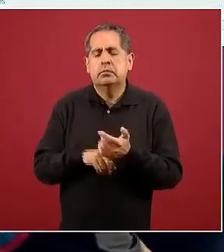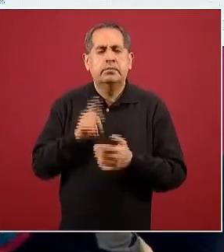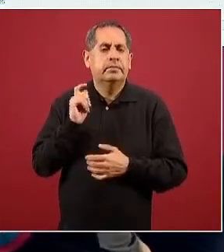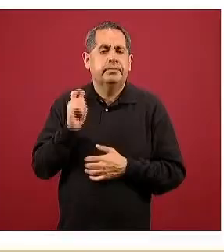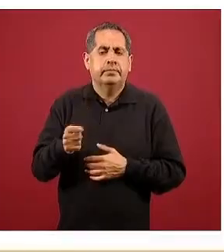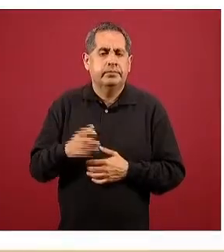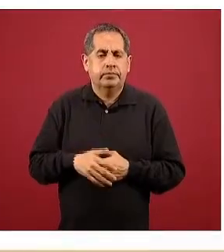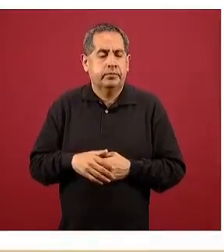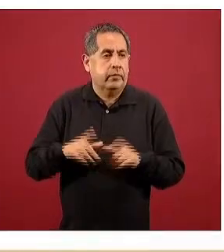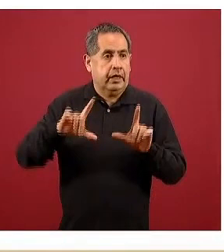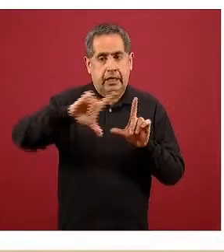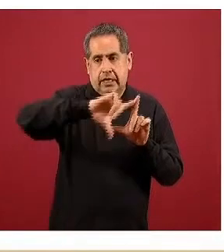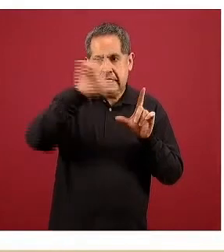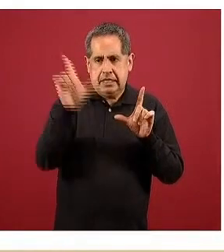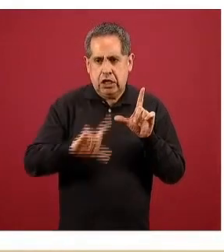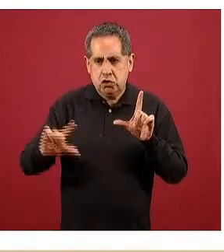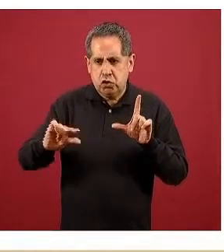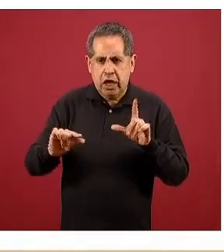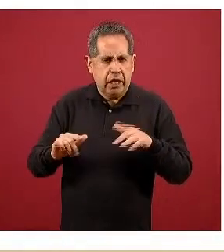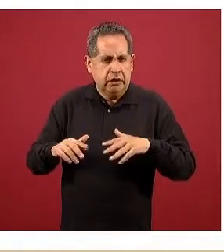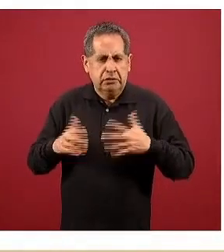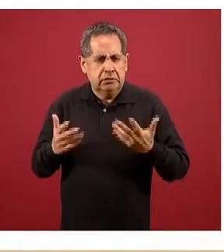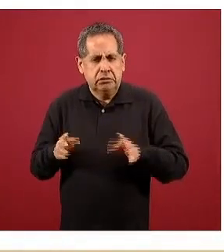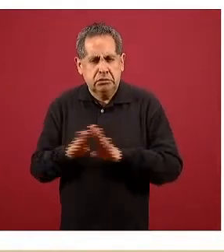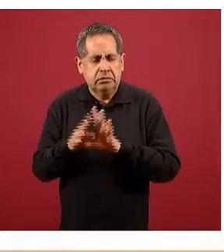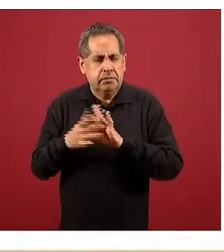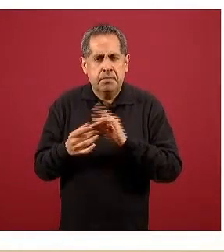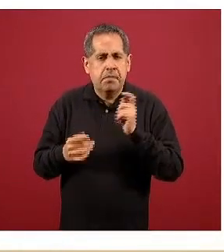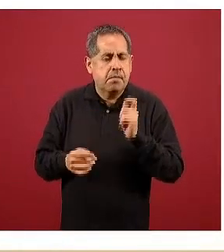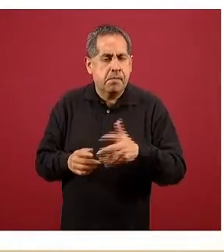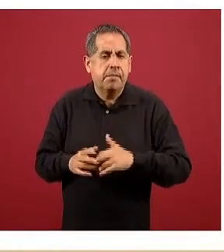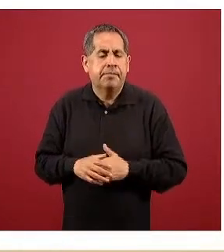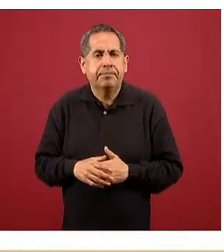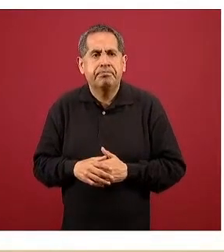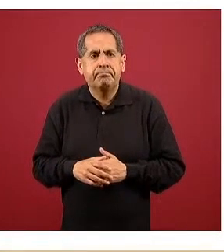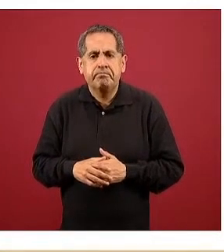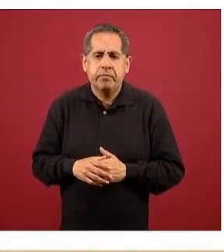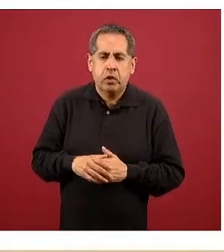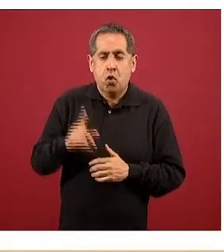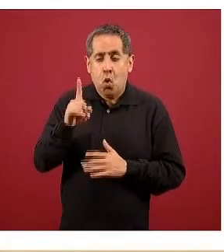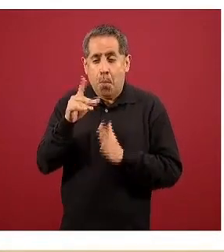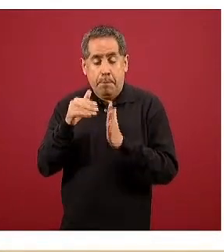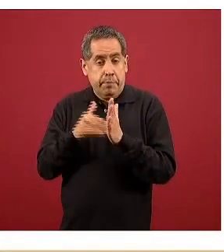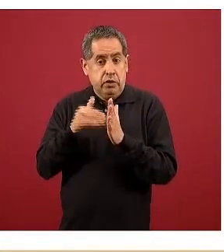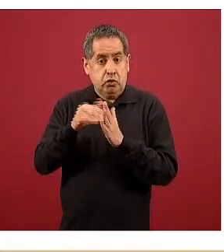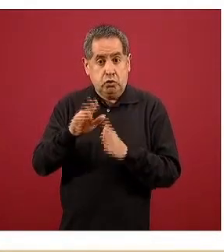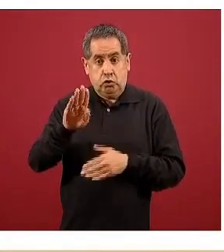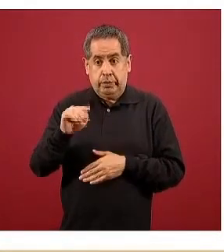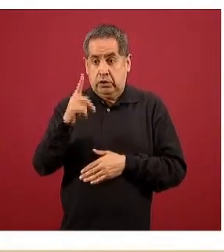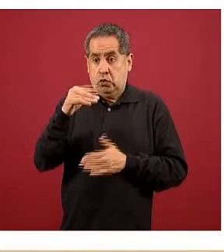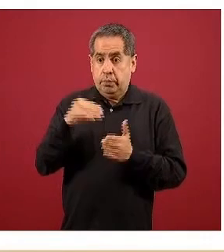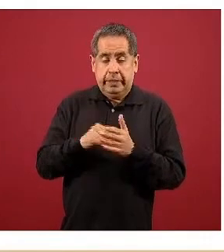el escenario nacional. Como podemos observar, tenemos un total de